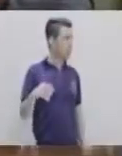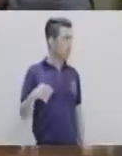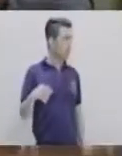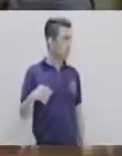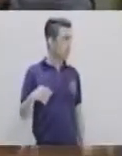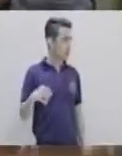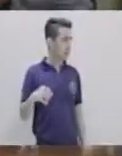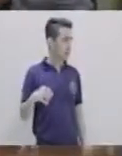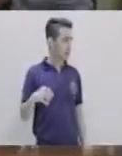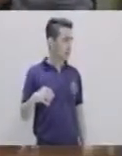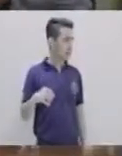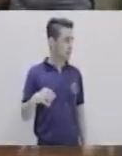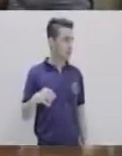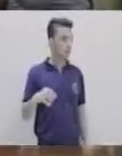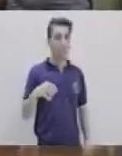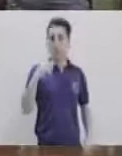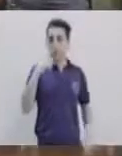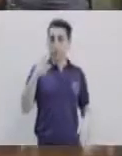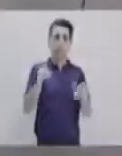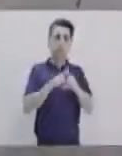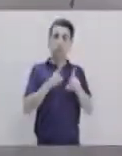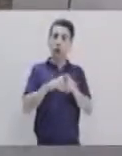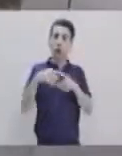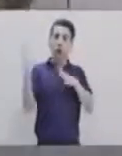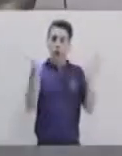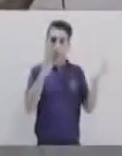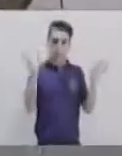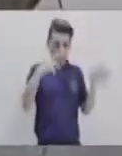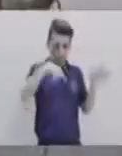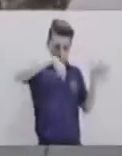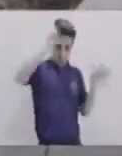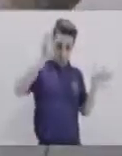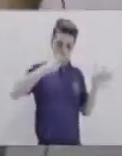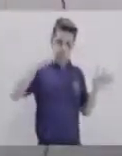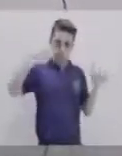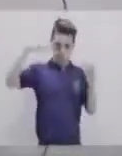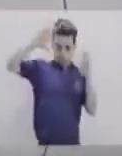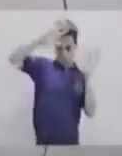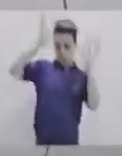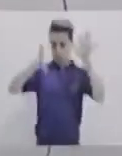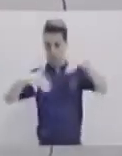veríamos sería que el aire se mueve más o menos de esta forma.